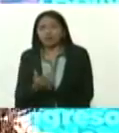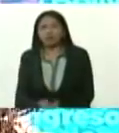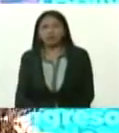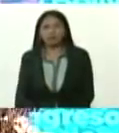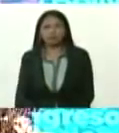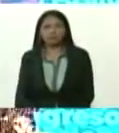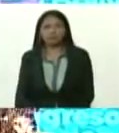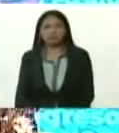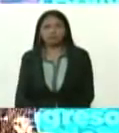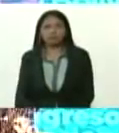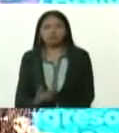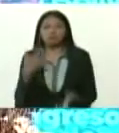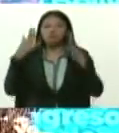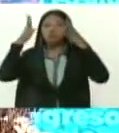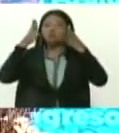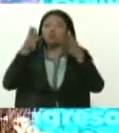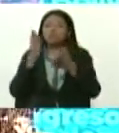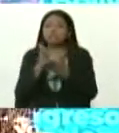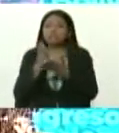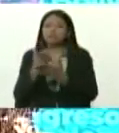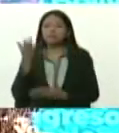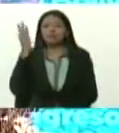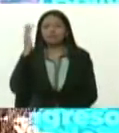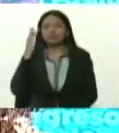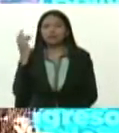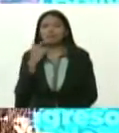Los asesores, siempre que